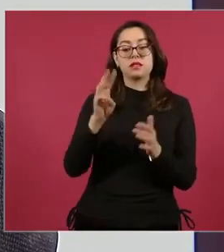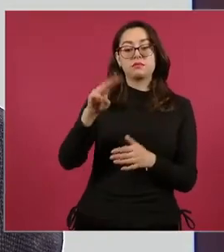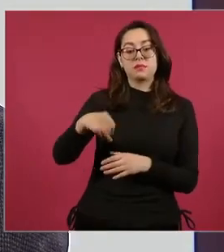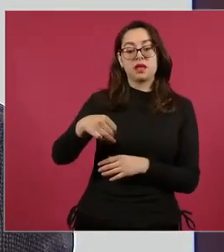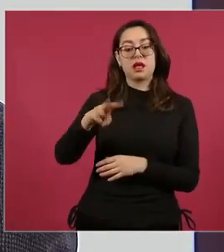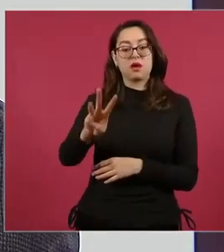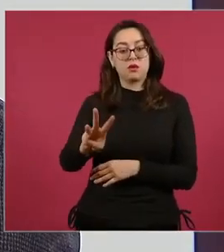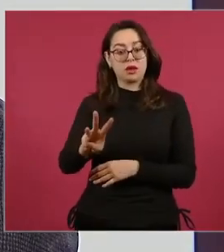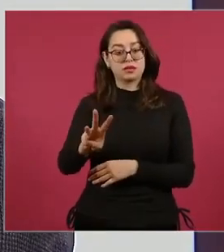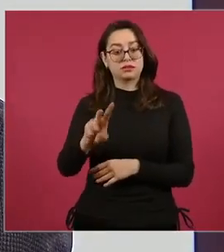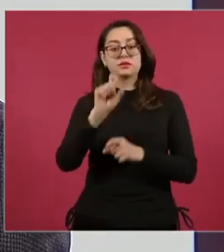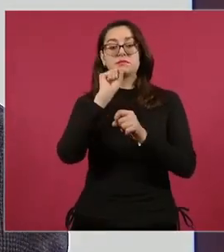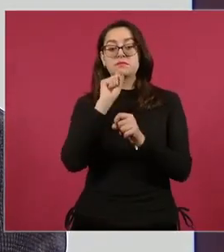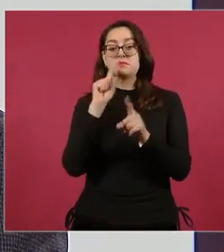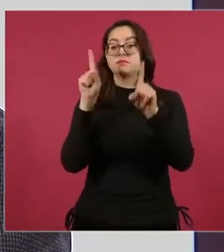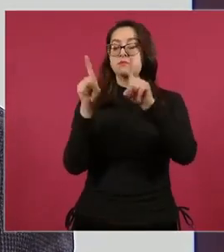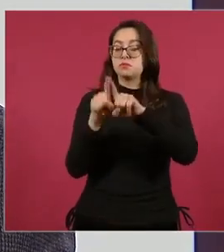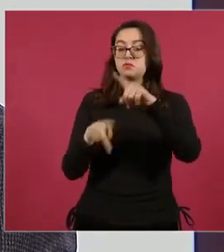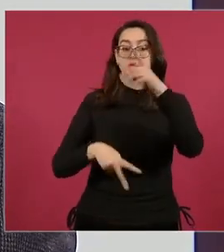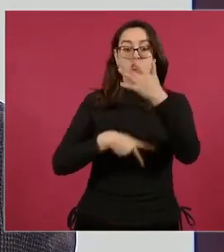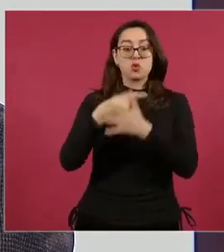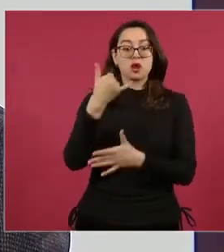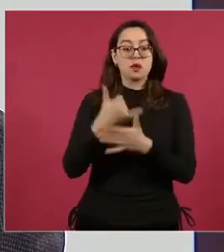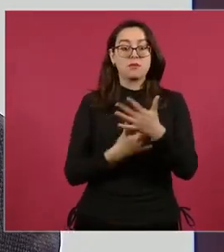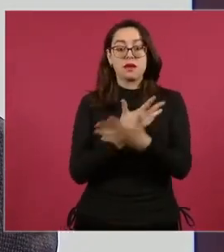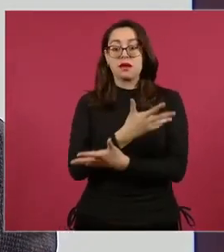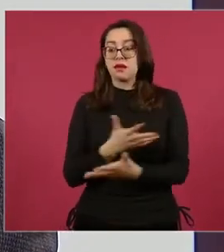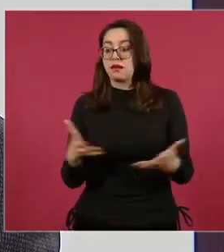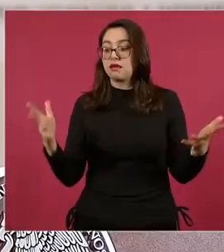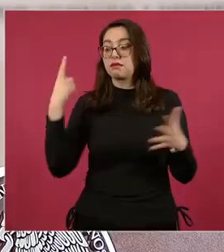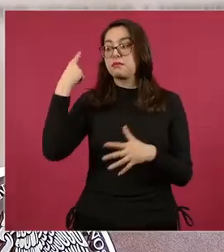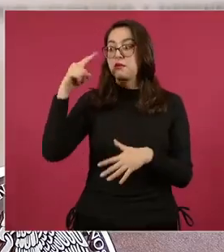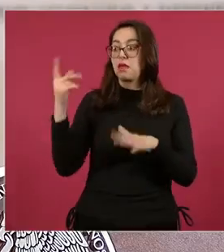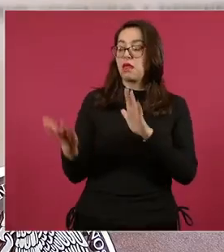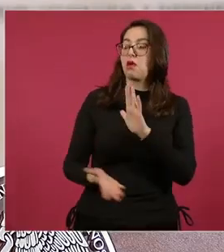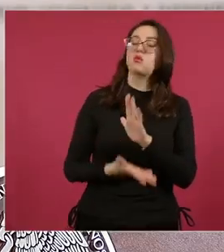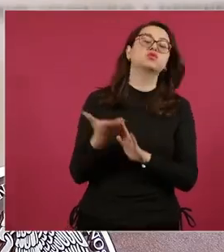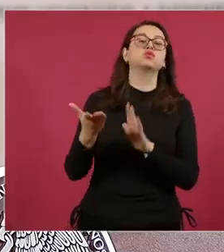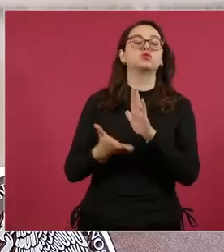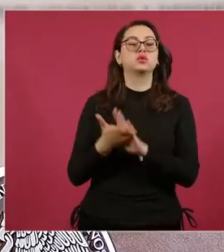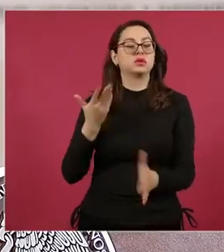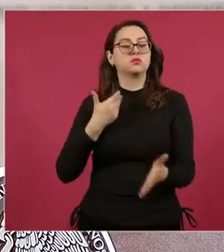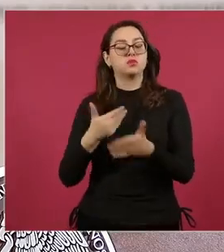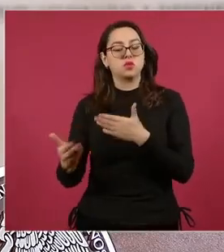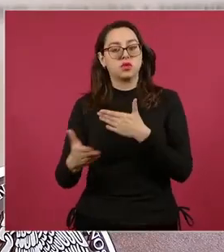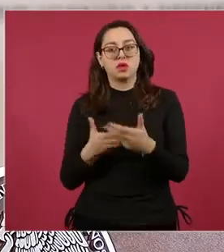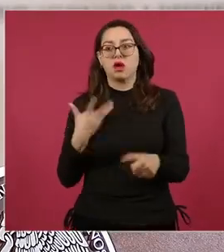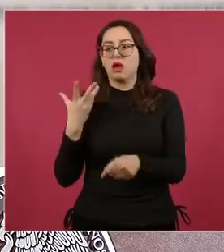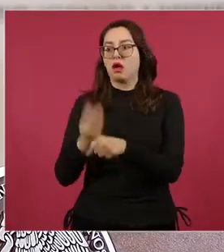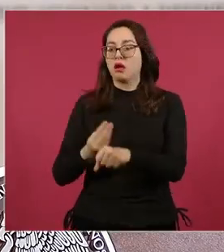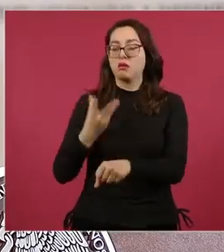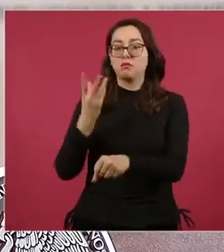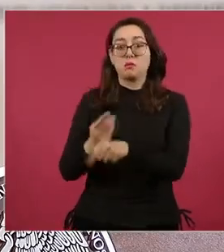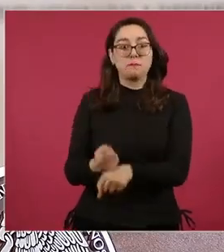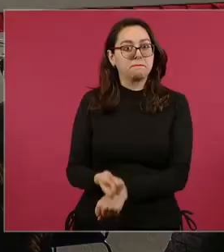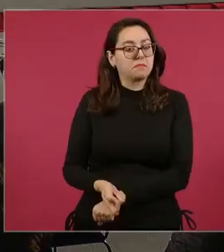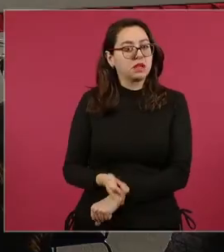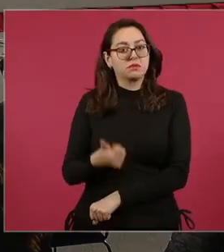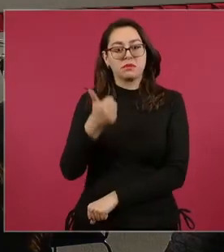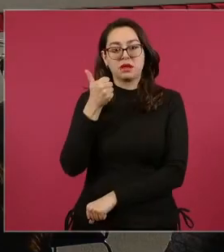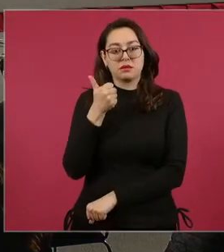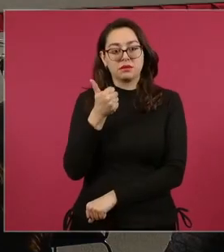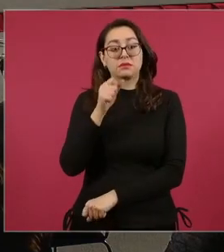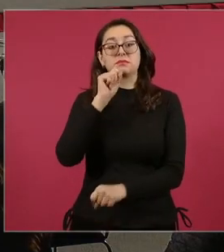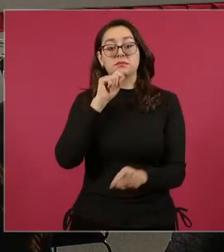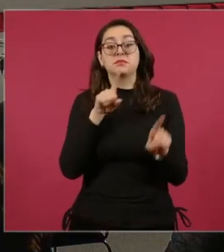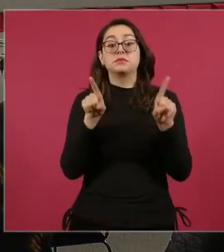e inversión sin precedentes en una administración. Se cumple el objetivo